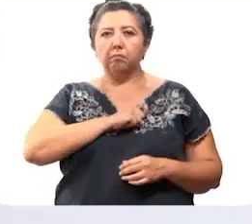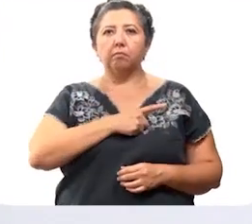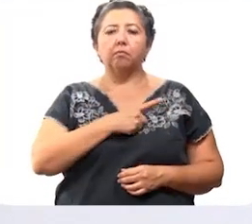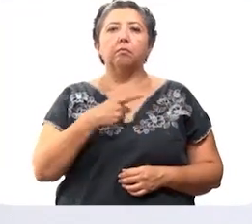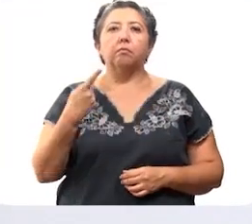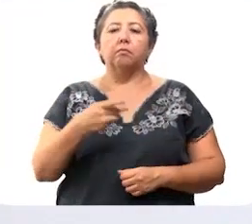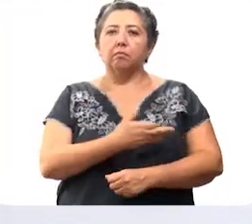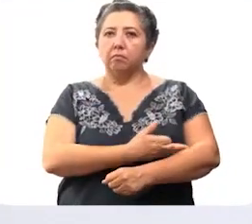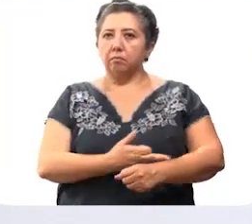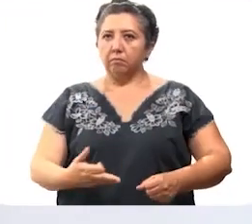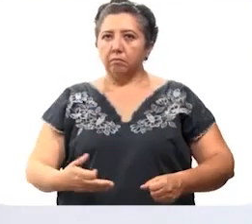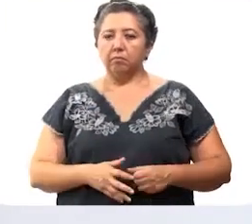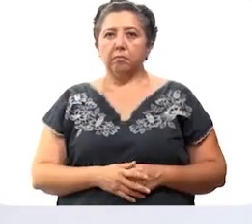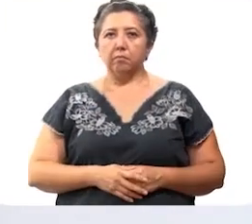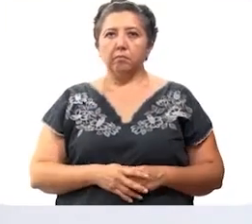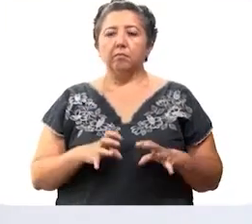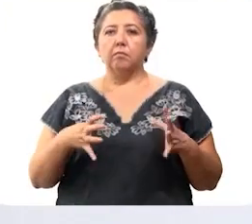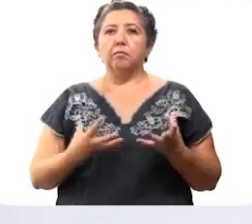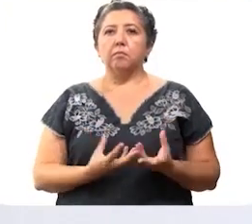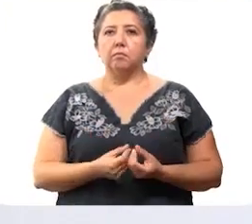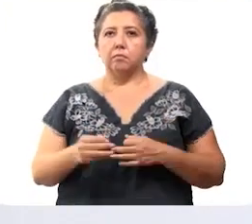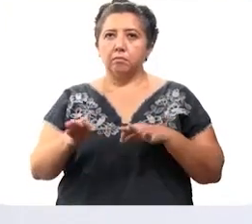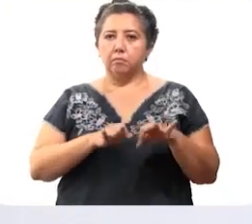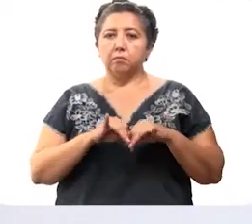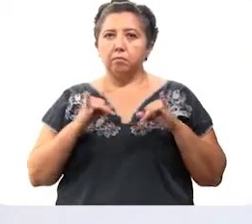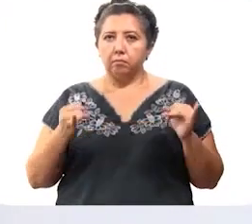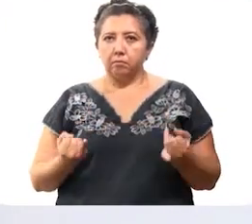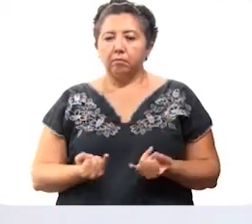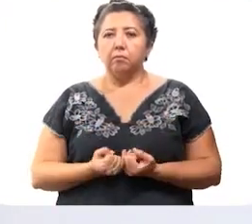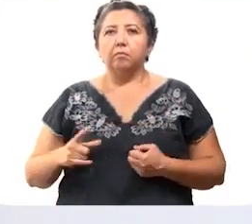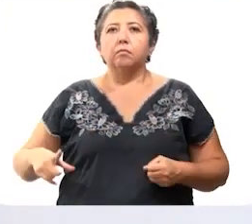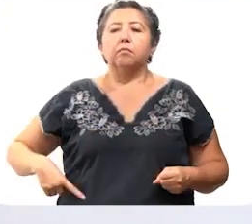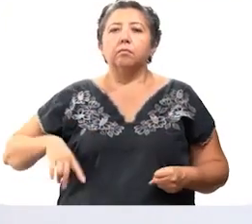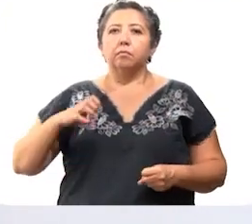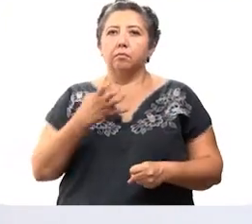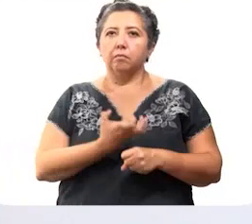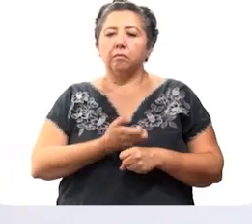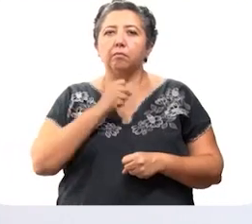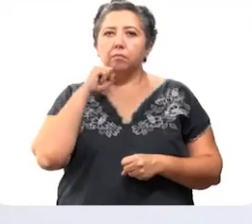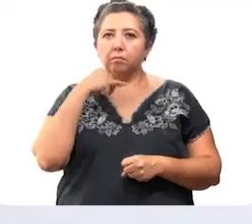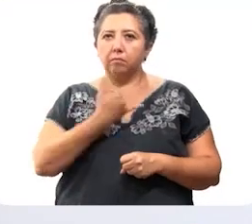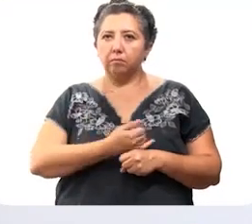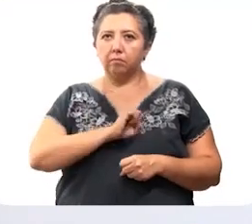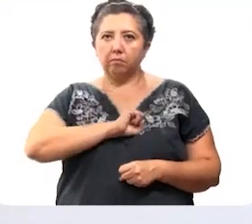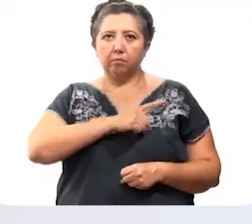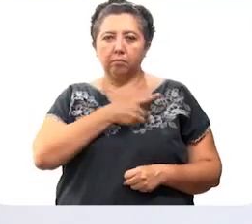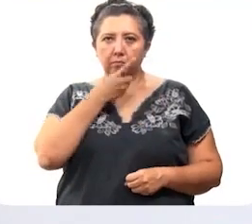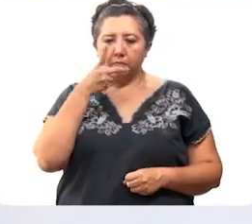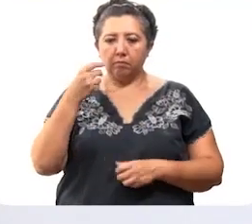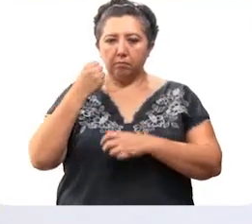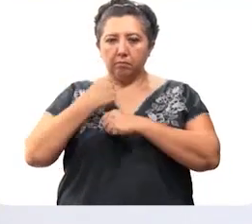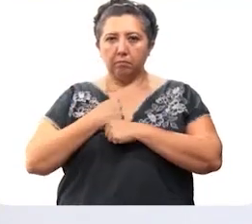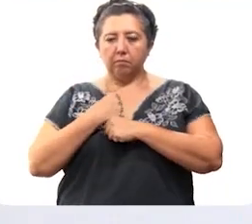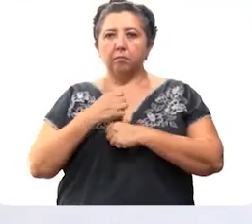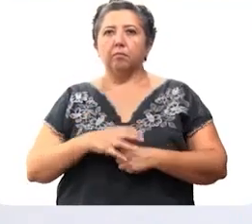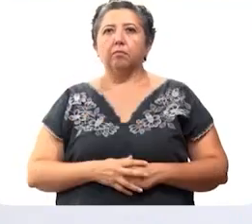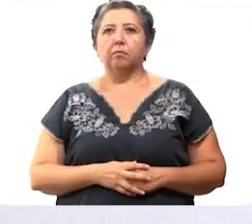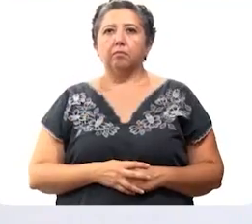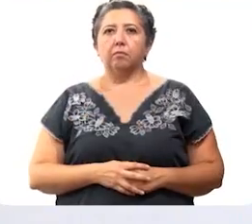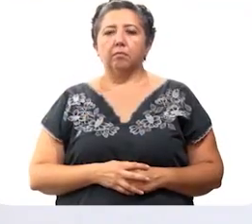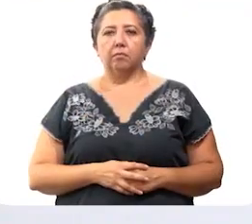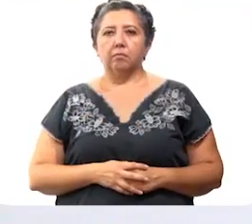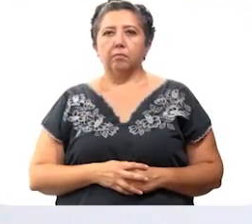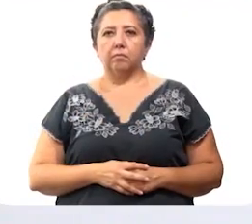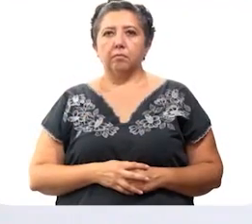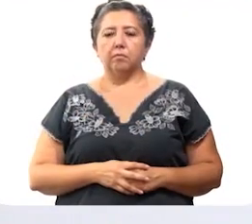salud y la de nuestras familias. Estamos trabajando de manera conjunta el Gobierno del Estado, la Secretaría del Bienestar y las Fuerzas